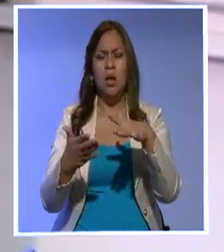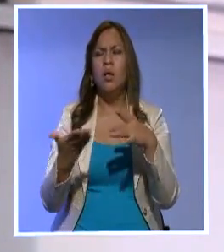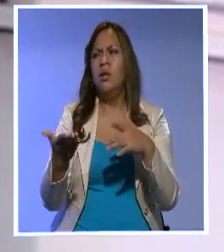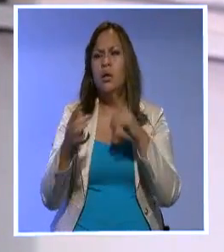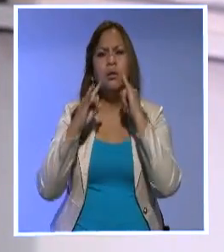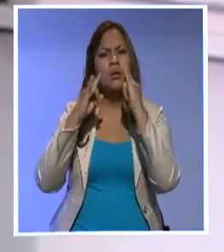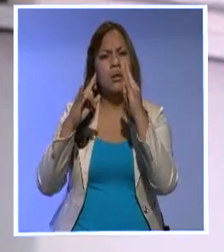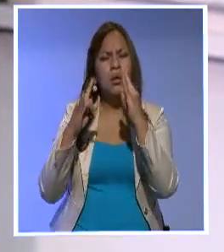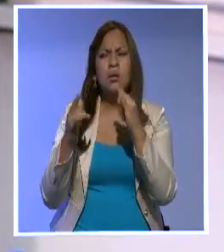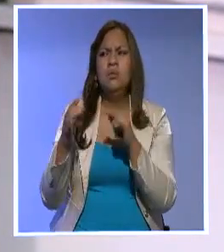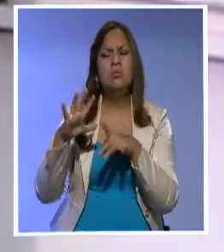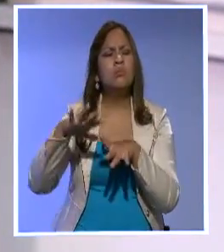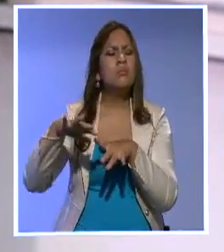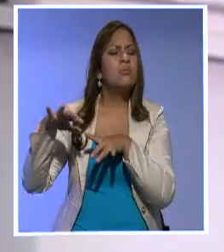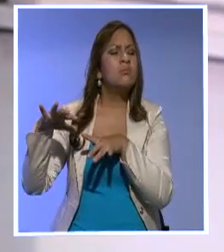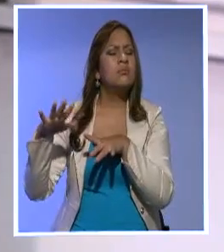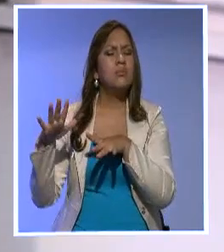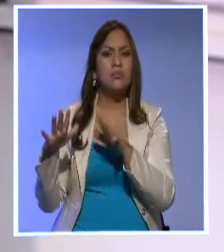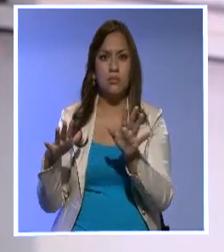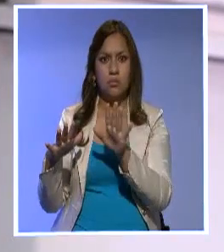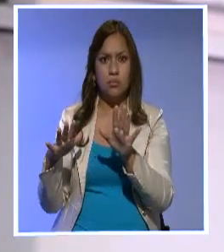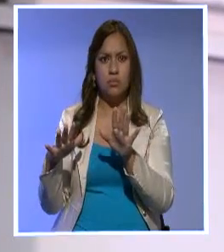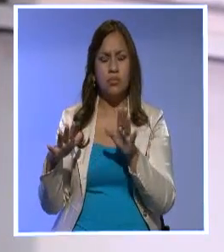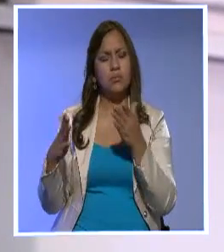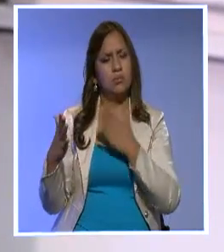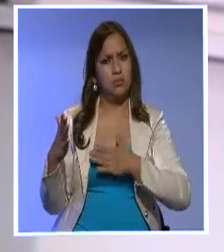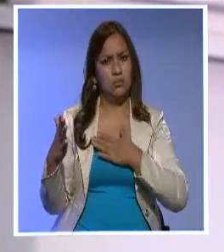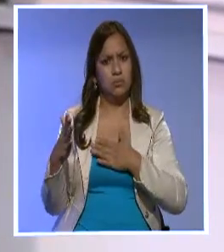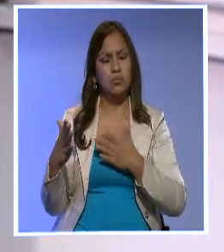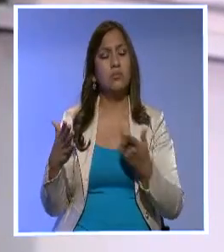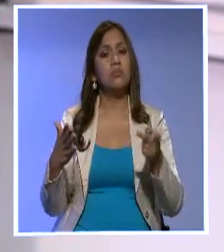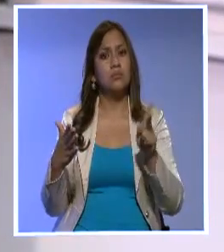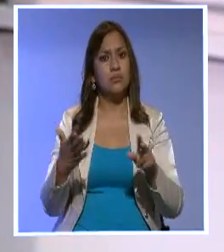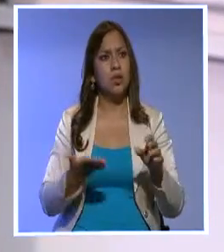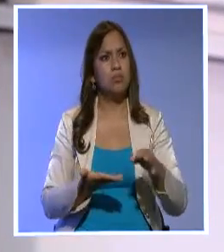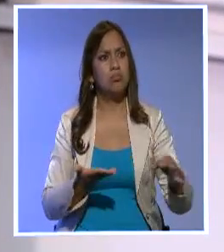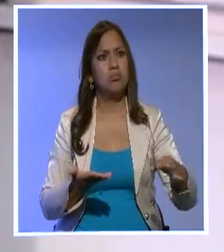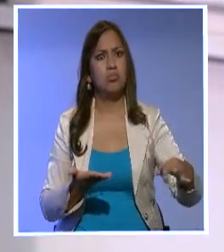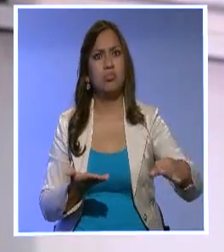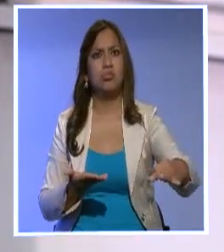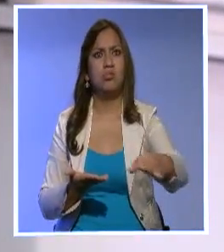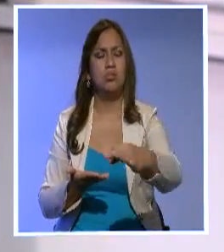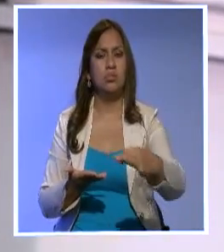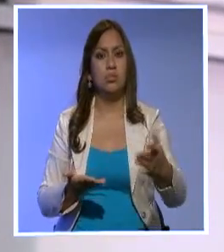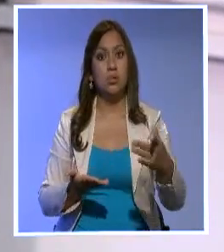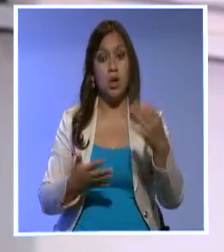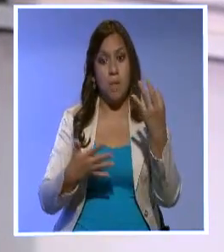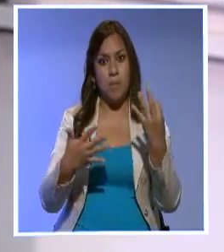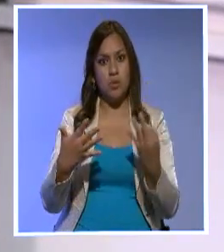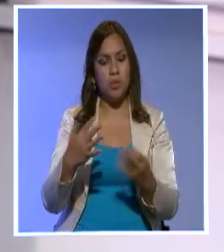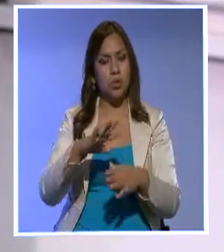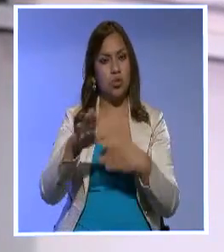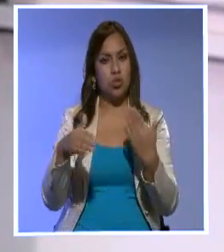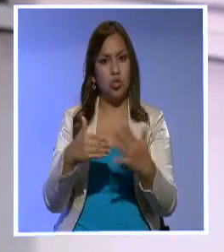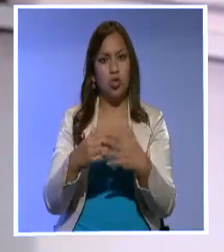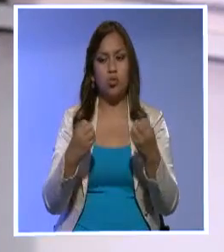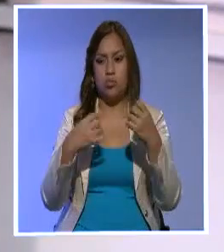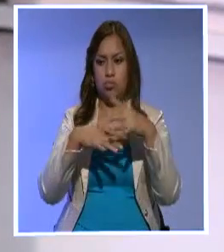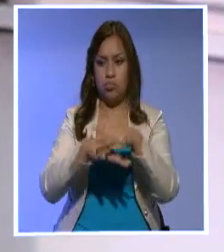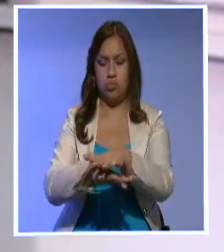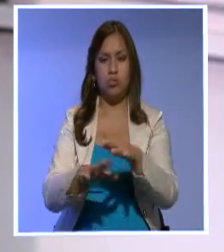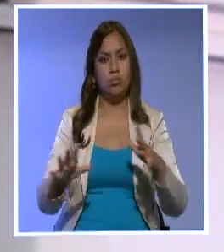sectores barriales no sean dejados o aislados de los presupuestos participativos para qué y puedan promover